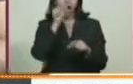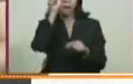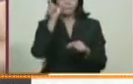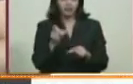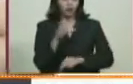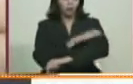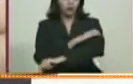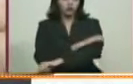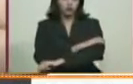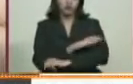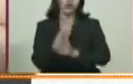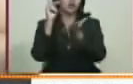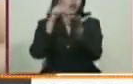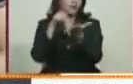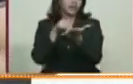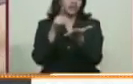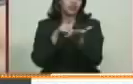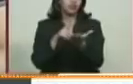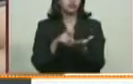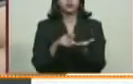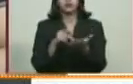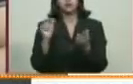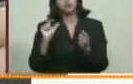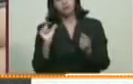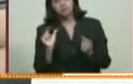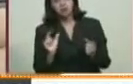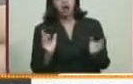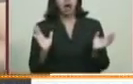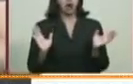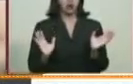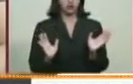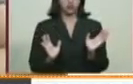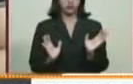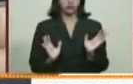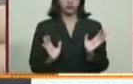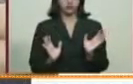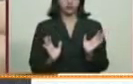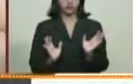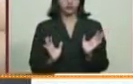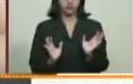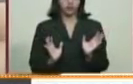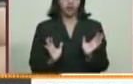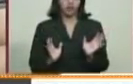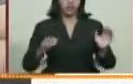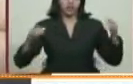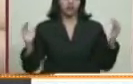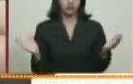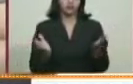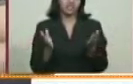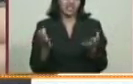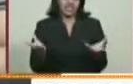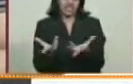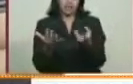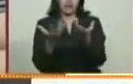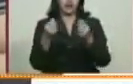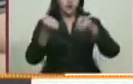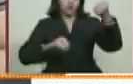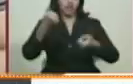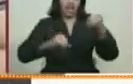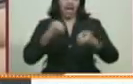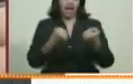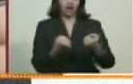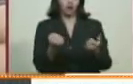habían participado incluso en delitos comunes, buscando que fueran motivaciones políticas, porque quemar un carro, incendiar un